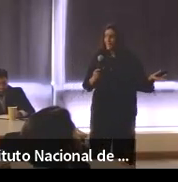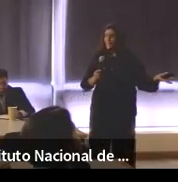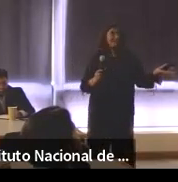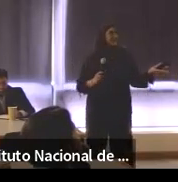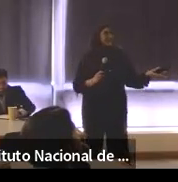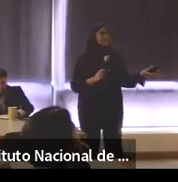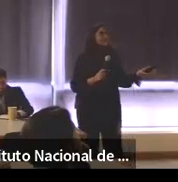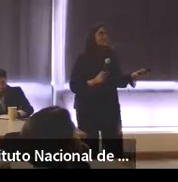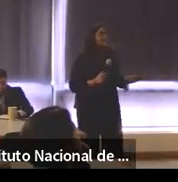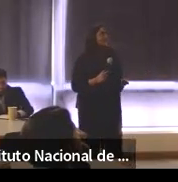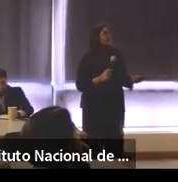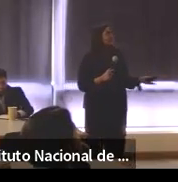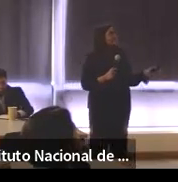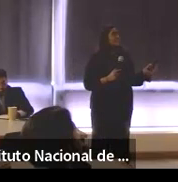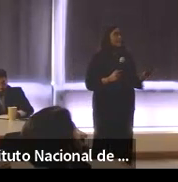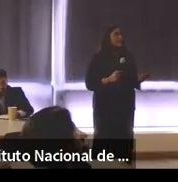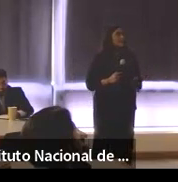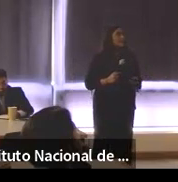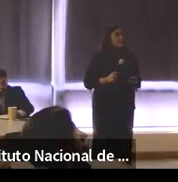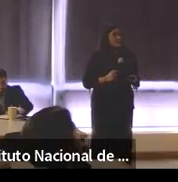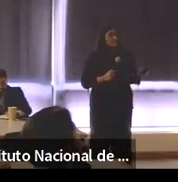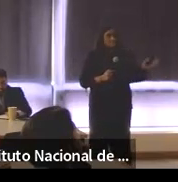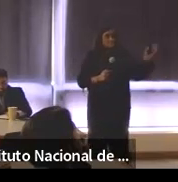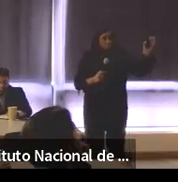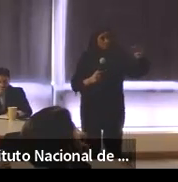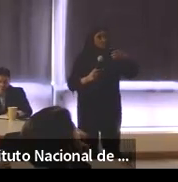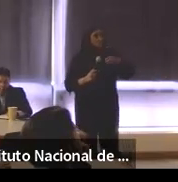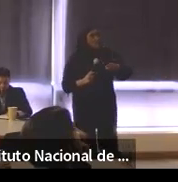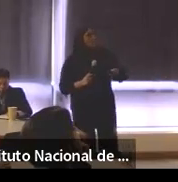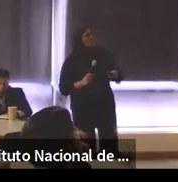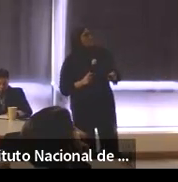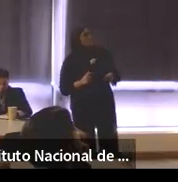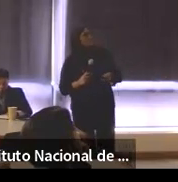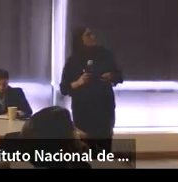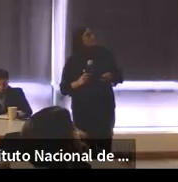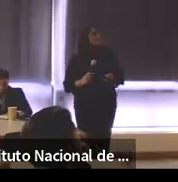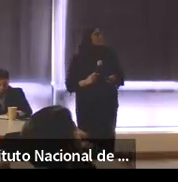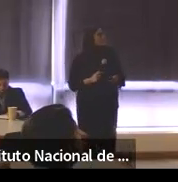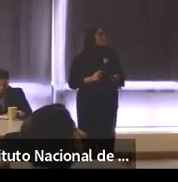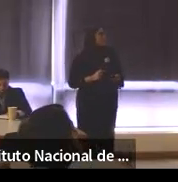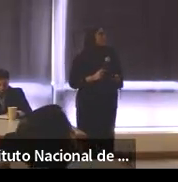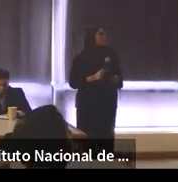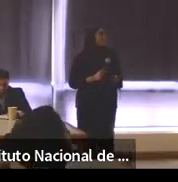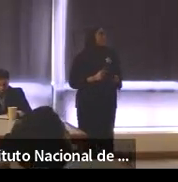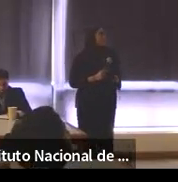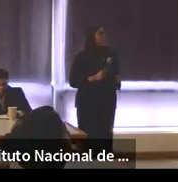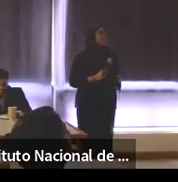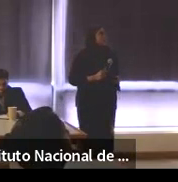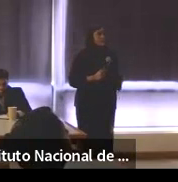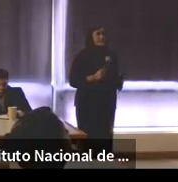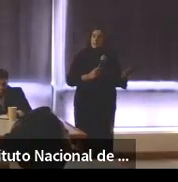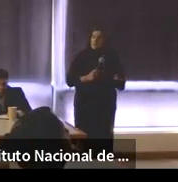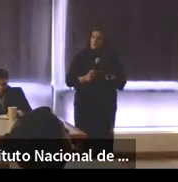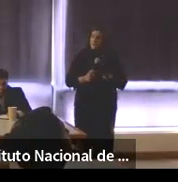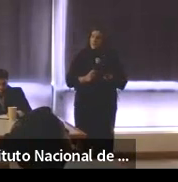cuál es el tipo o el estilo de manejo mucho de ello ya lo he mencionado tiene que ver con